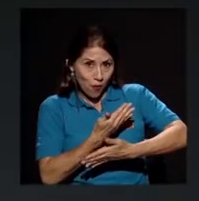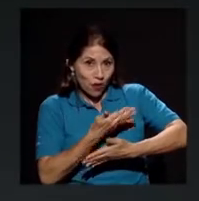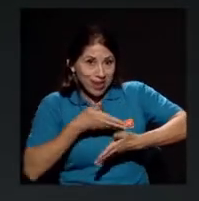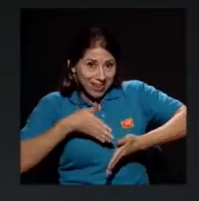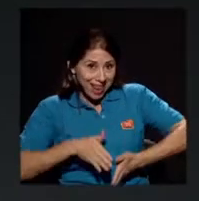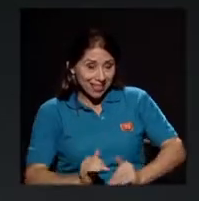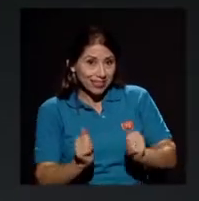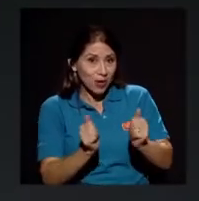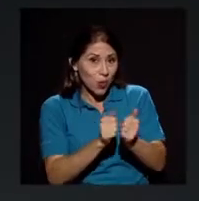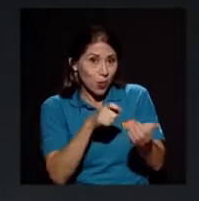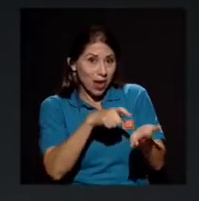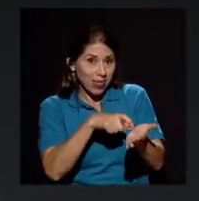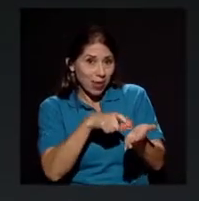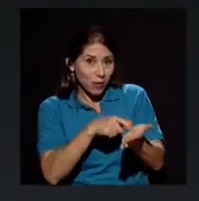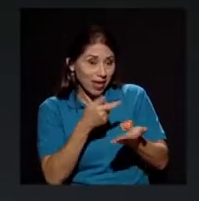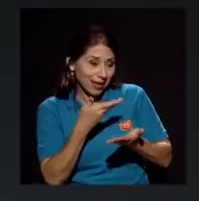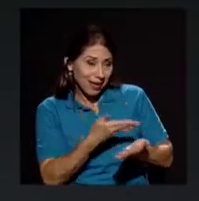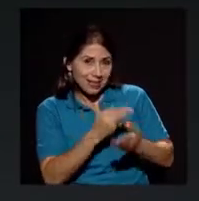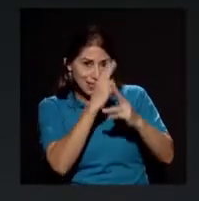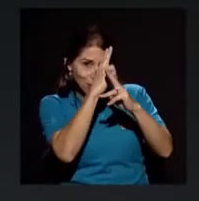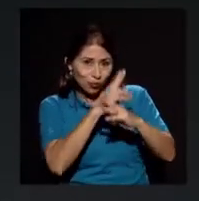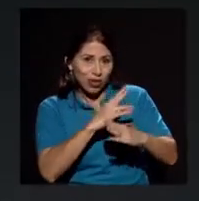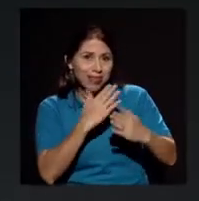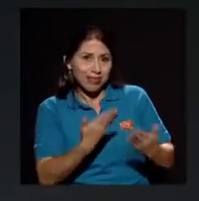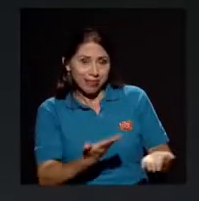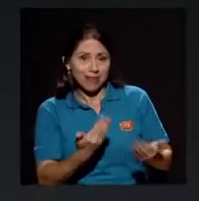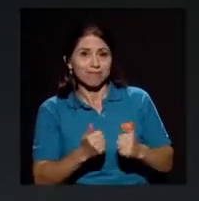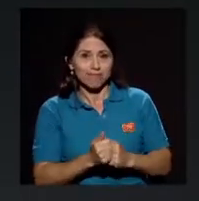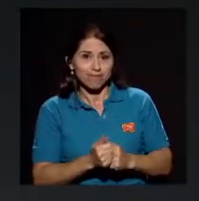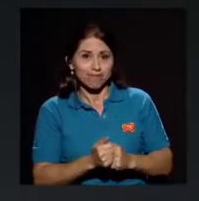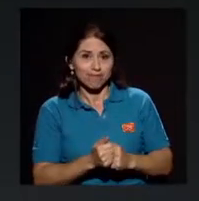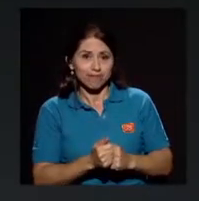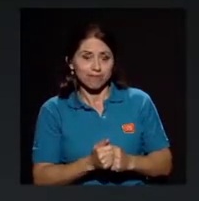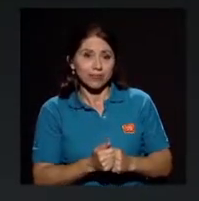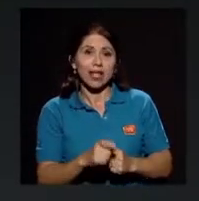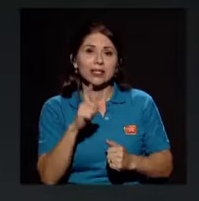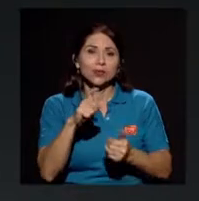de las cuales inocente es una deuda que